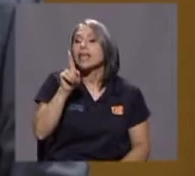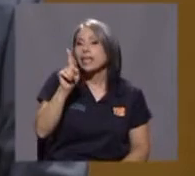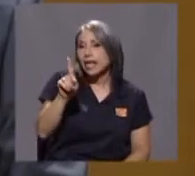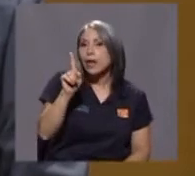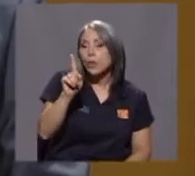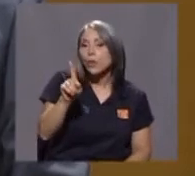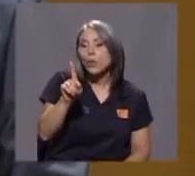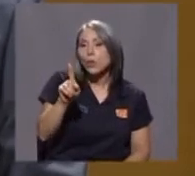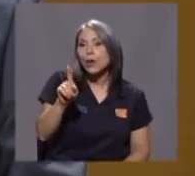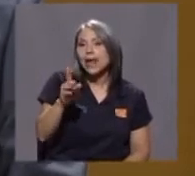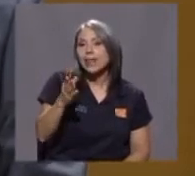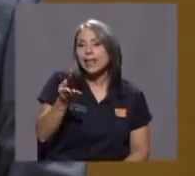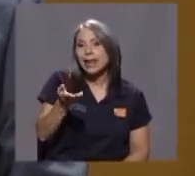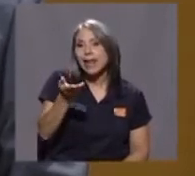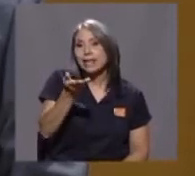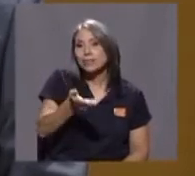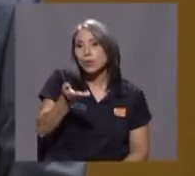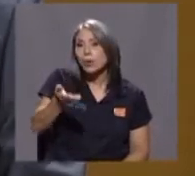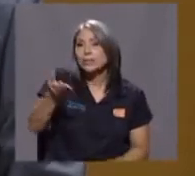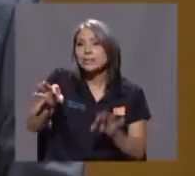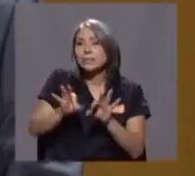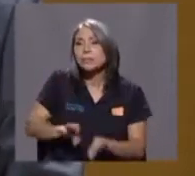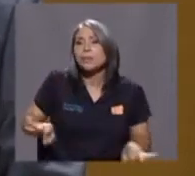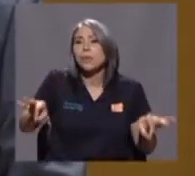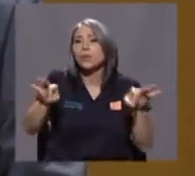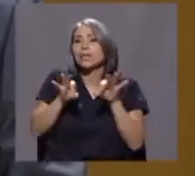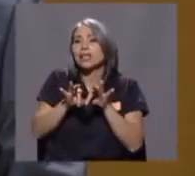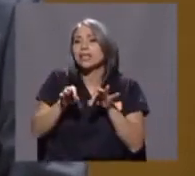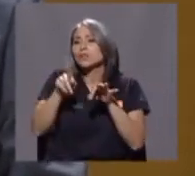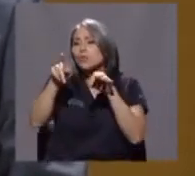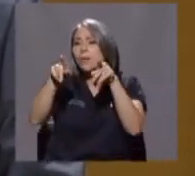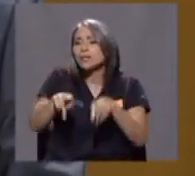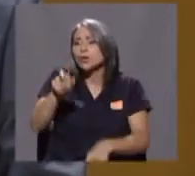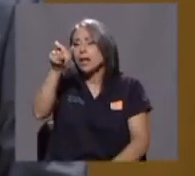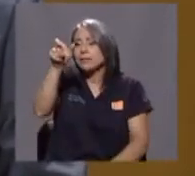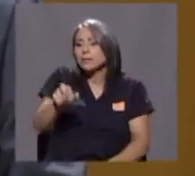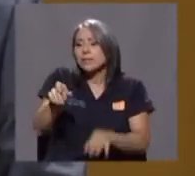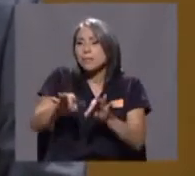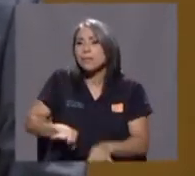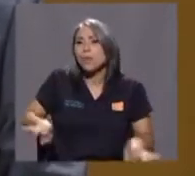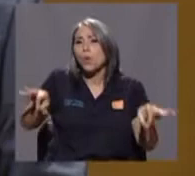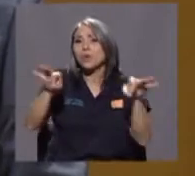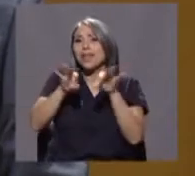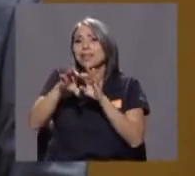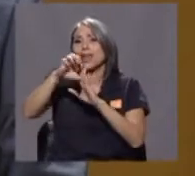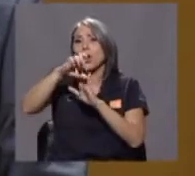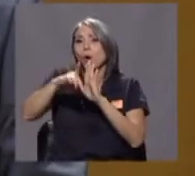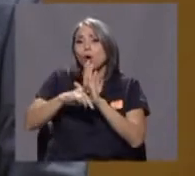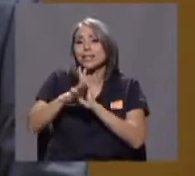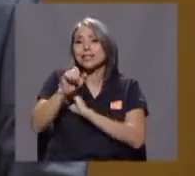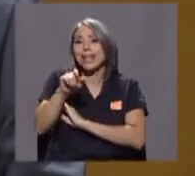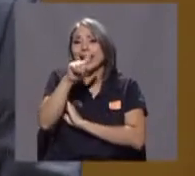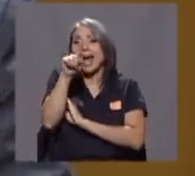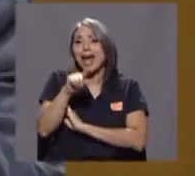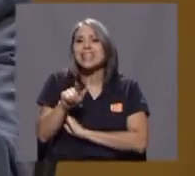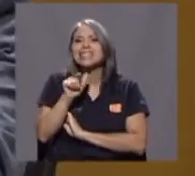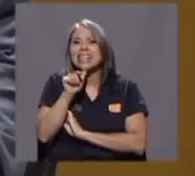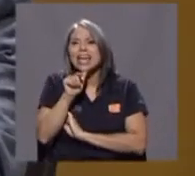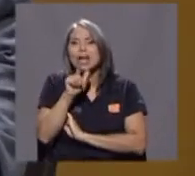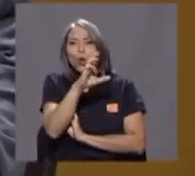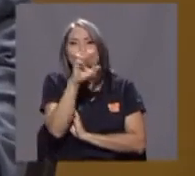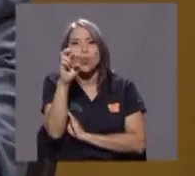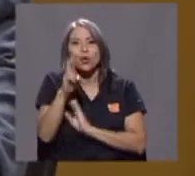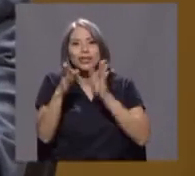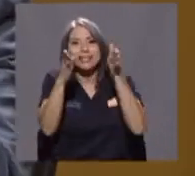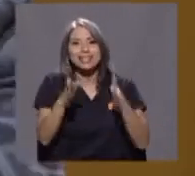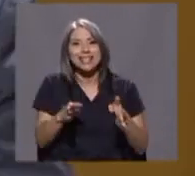de las Cortes de Cádiz fue un costarricense, que fue Florencio del Castillo.